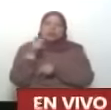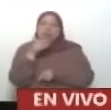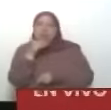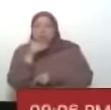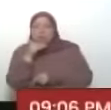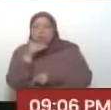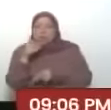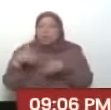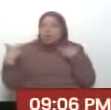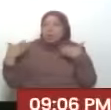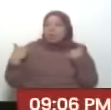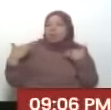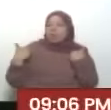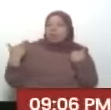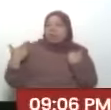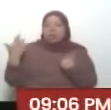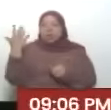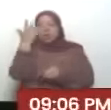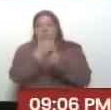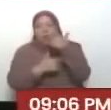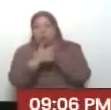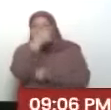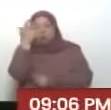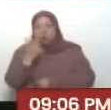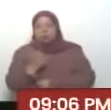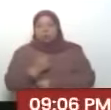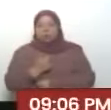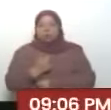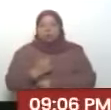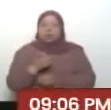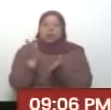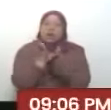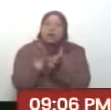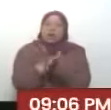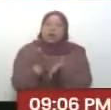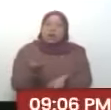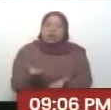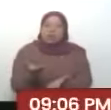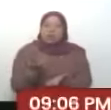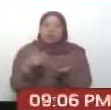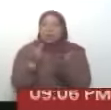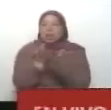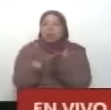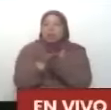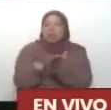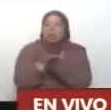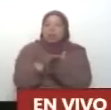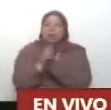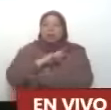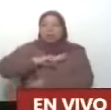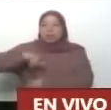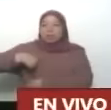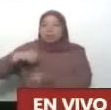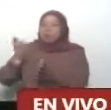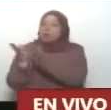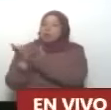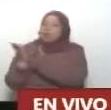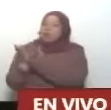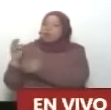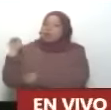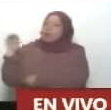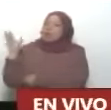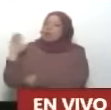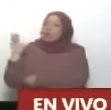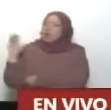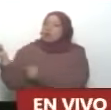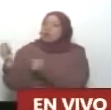gente contenta, a unificar. Esa es la escuela nuestra. Esa es la escuela. La escuela nuestra es la escuela de la asamblea,